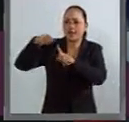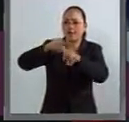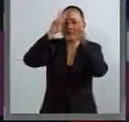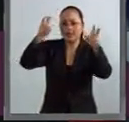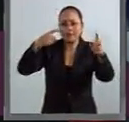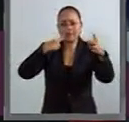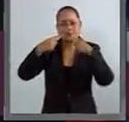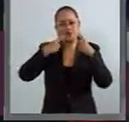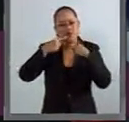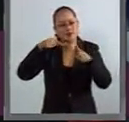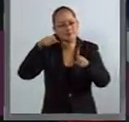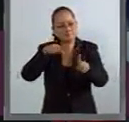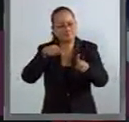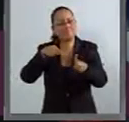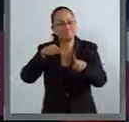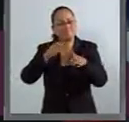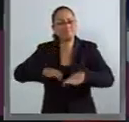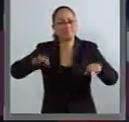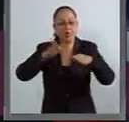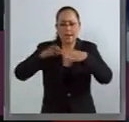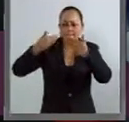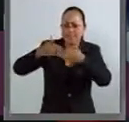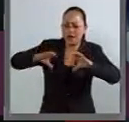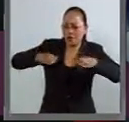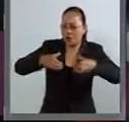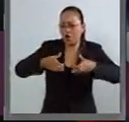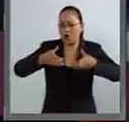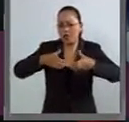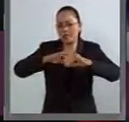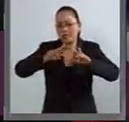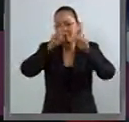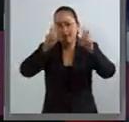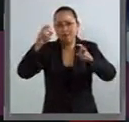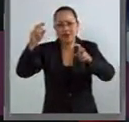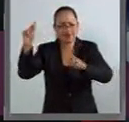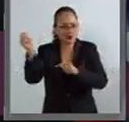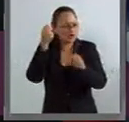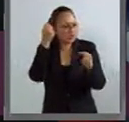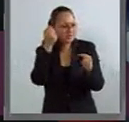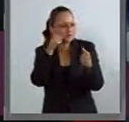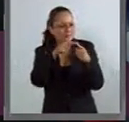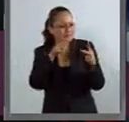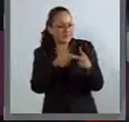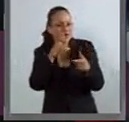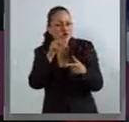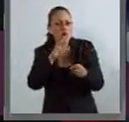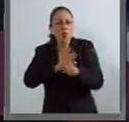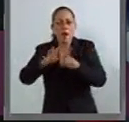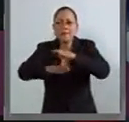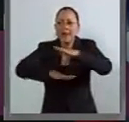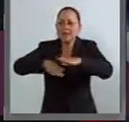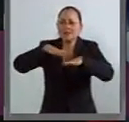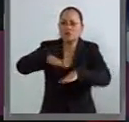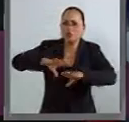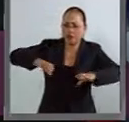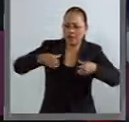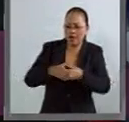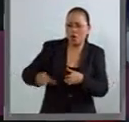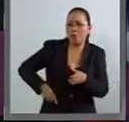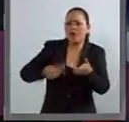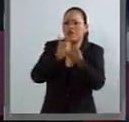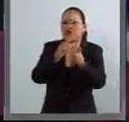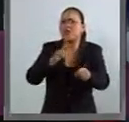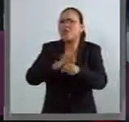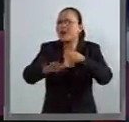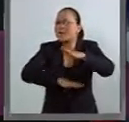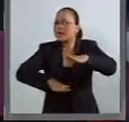centrales. No estamos discutiendo el Parlamento abierto y temas de tecnología. Estamos hablando de las bases de nuestras democracias.